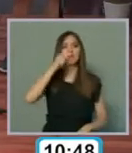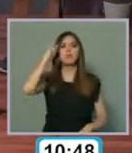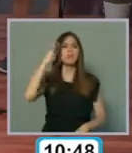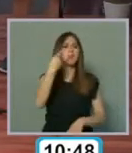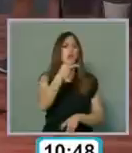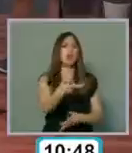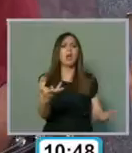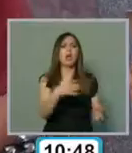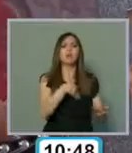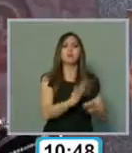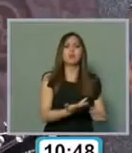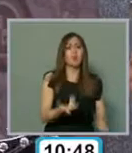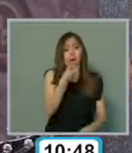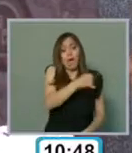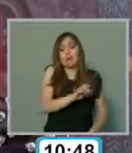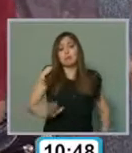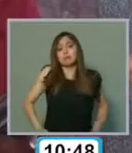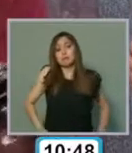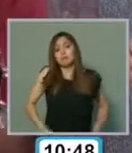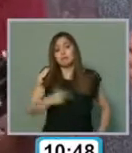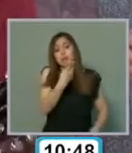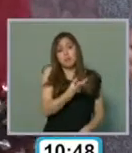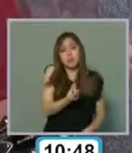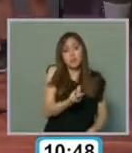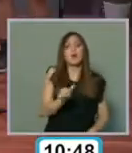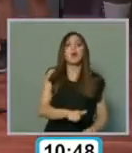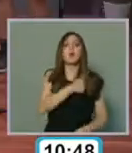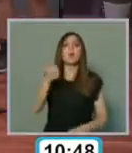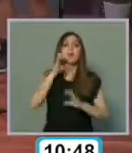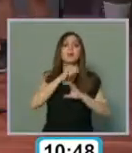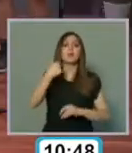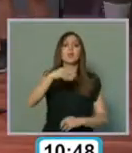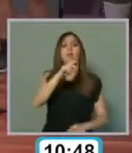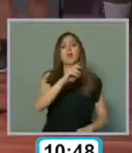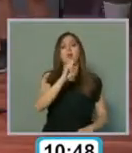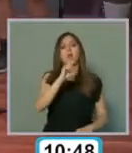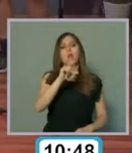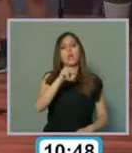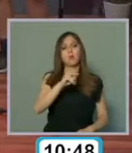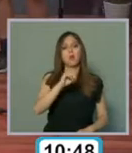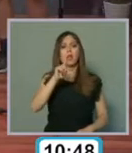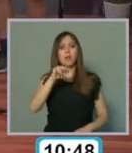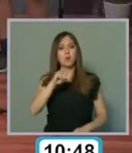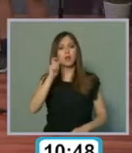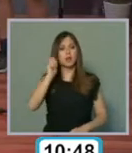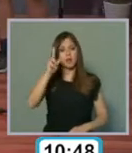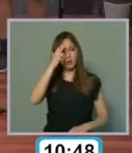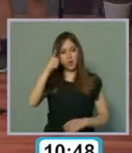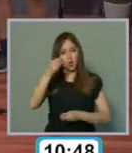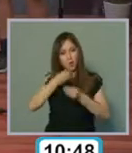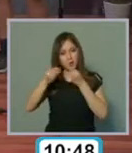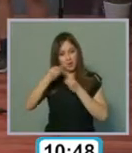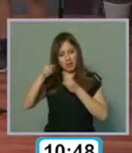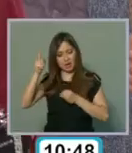hacen o qué? No, esa es su naturaleza. ¿Sí? Sí. Olivo Limón es una oda a un plato de comida. Ajá. Y Calorcito de Abril